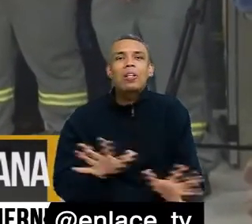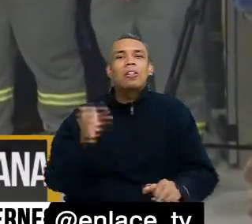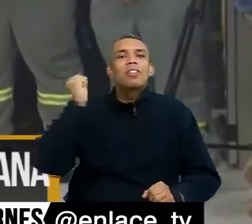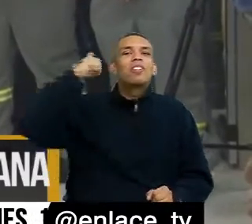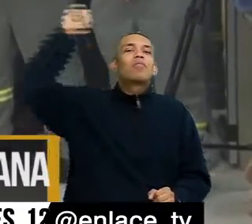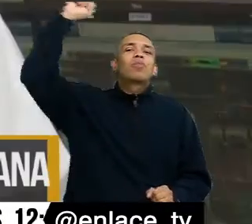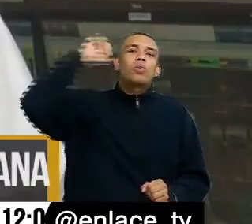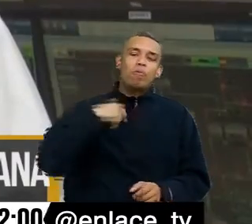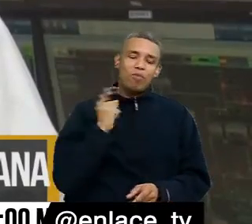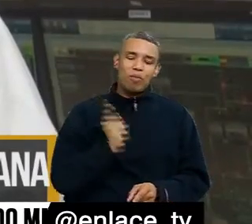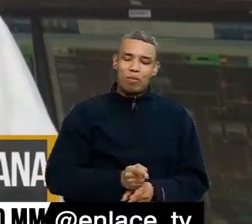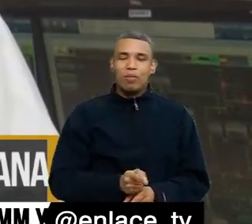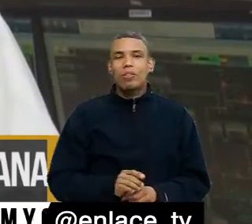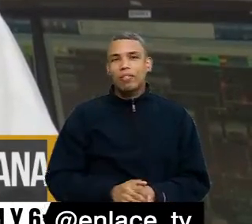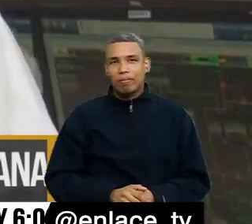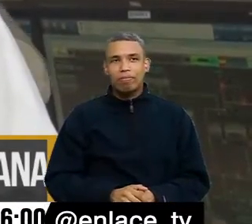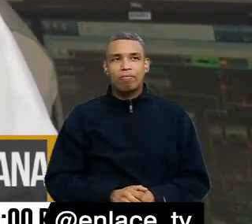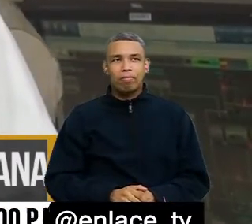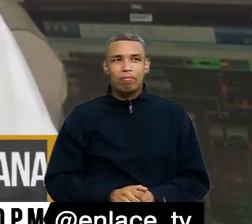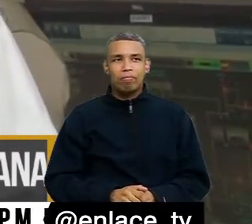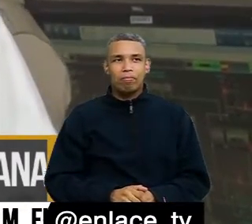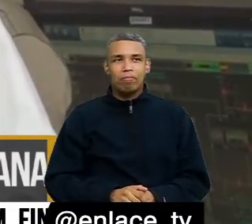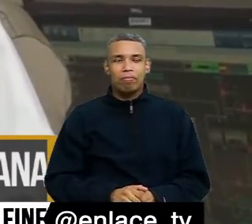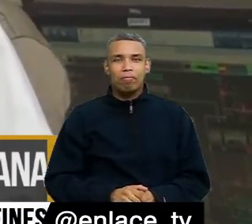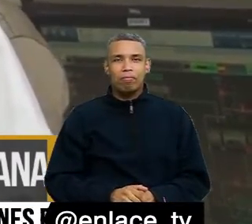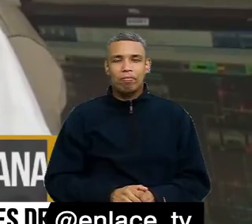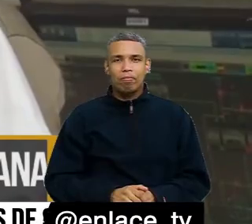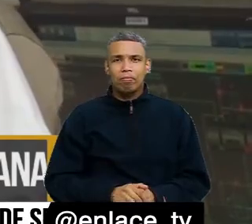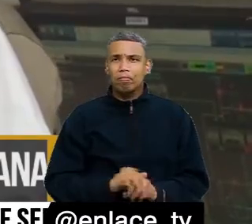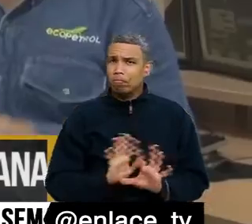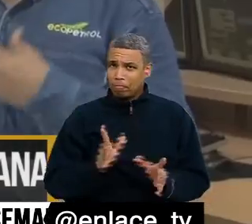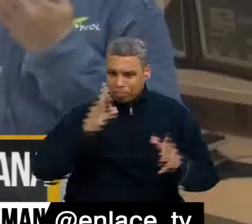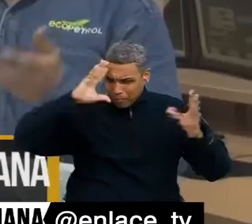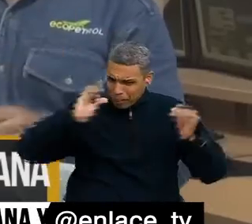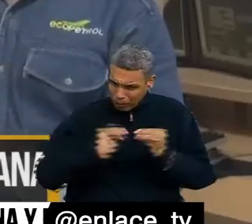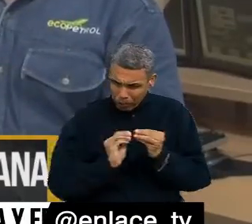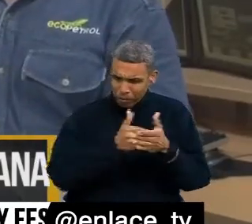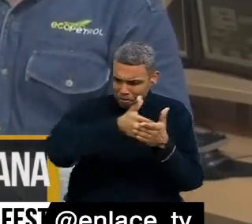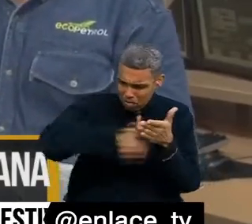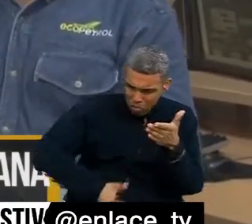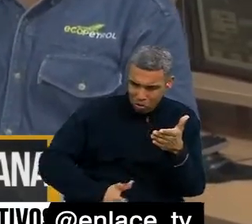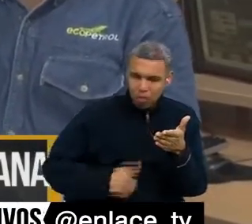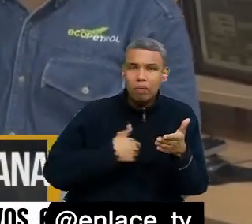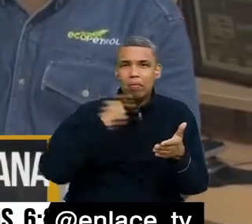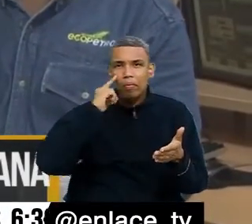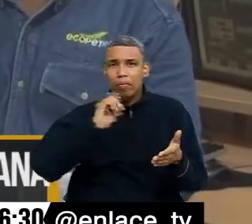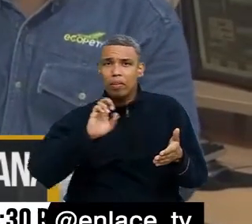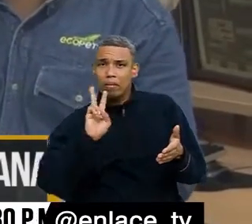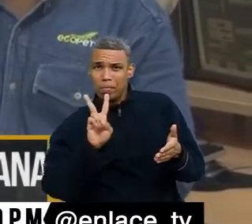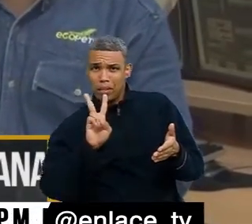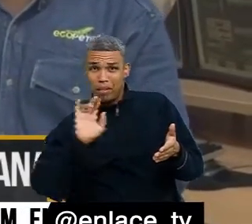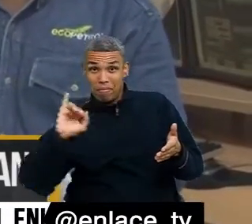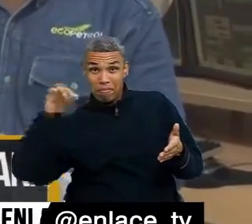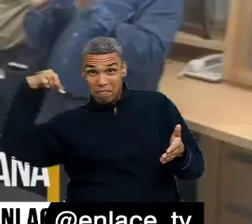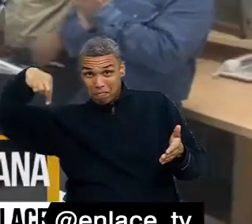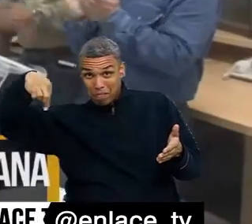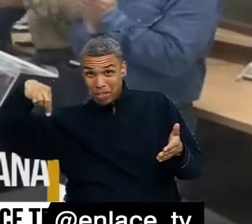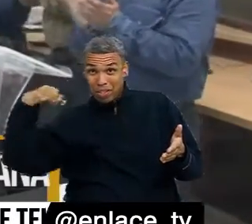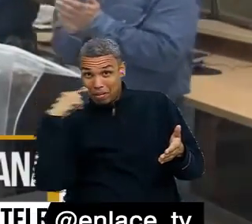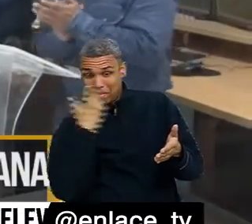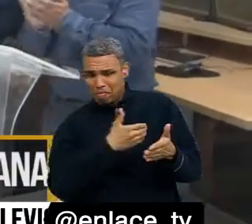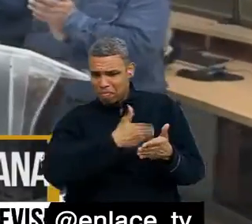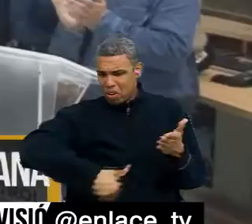la cesación de un contrato de asociación con la BP, uno quizás de las situaciones más complejas que tuvo la USO. Para la